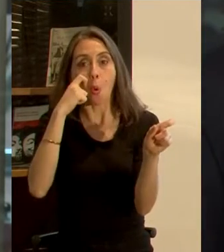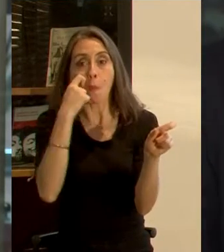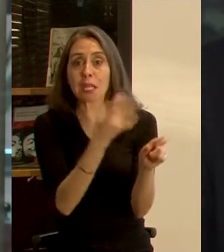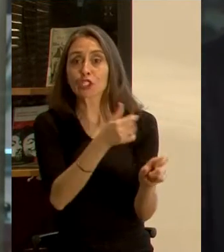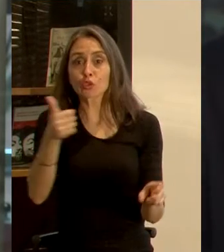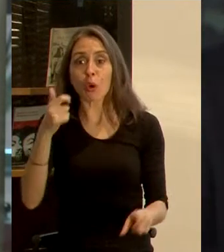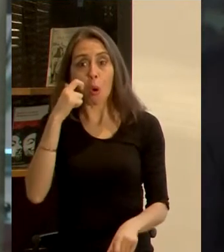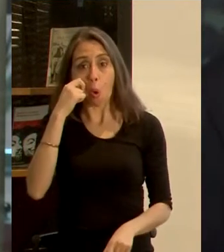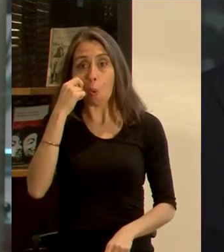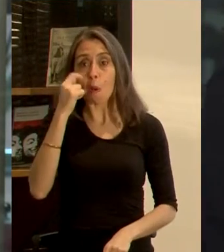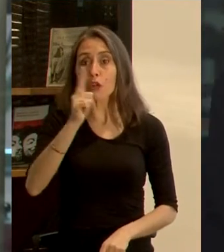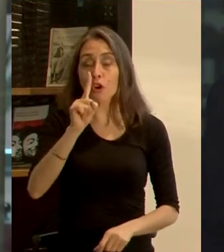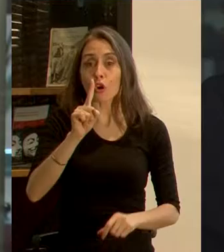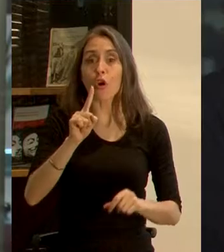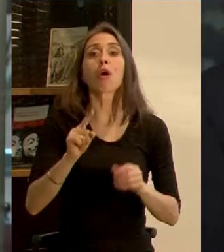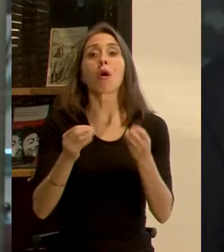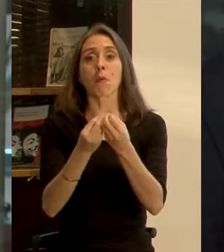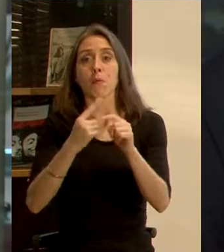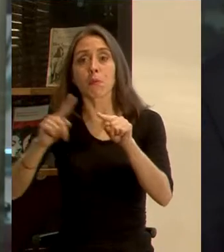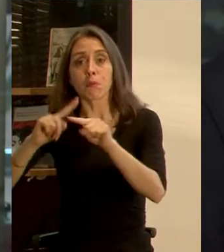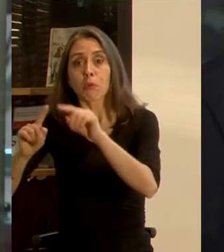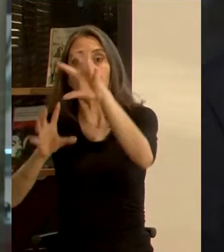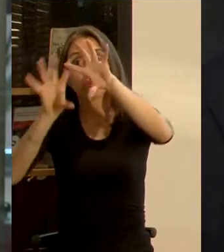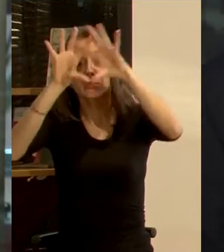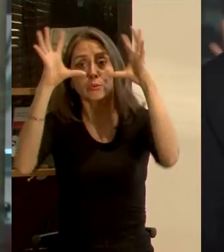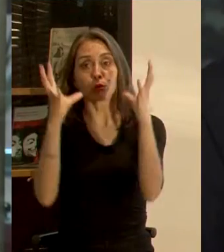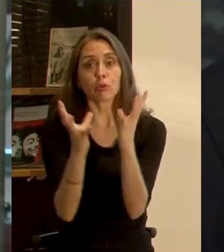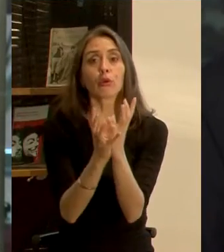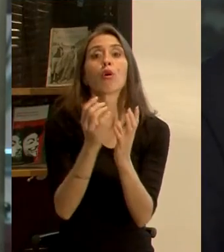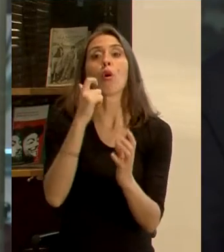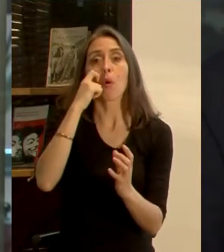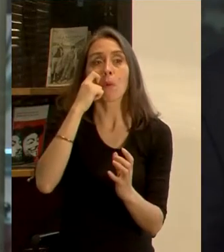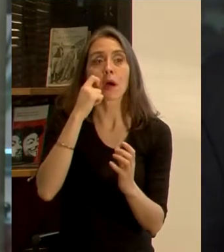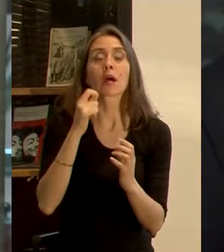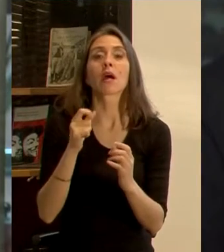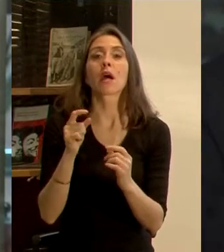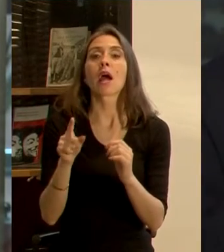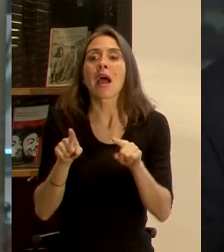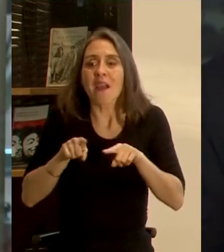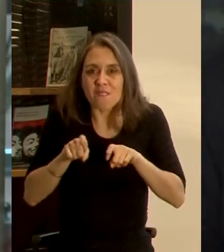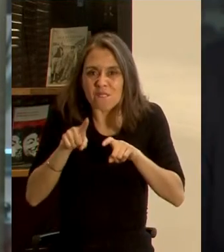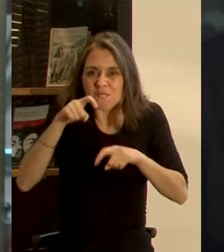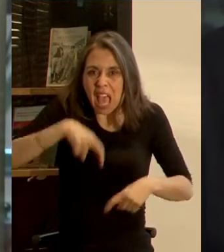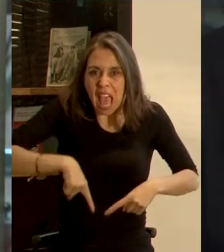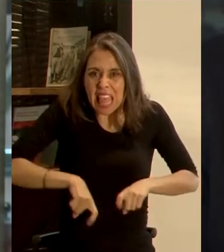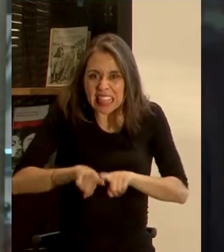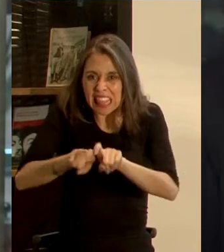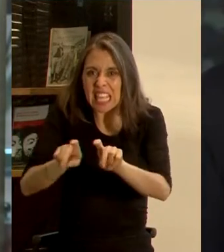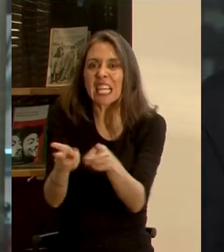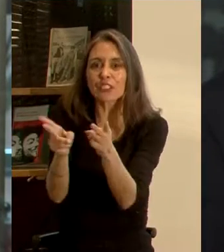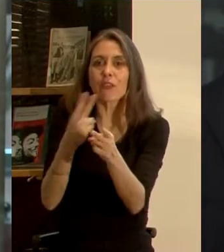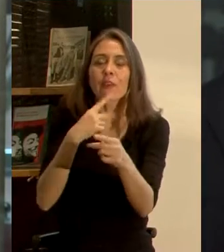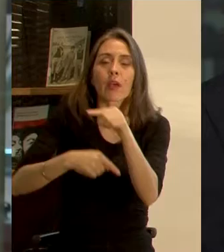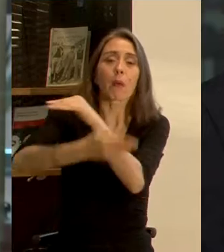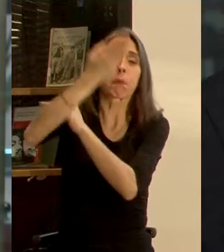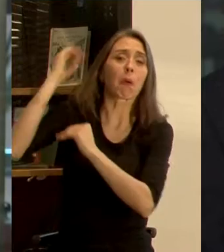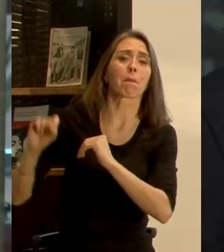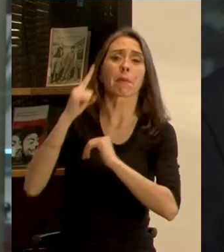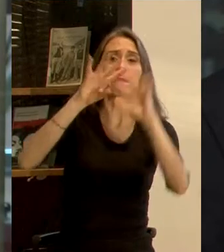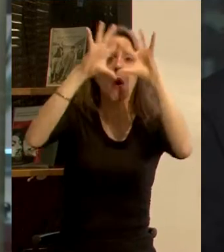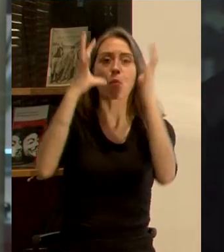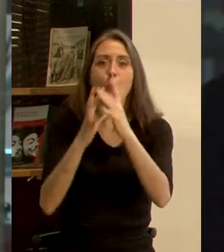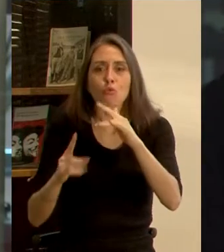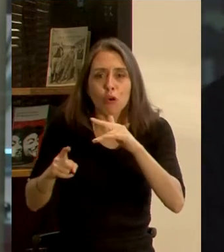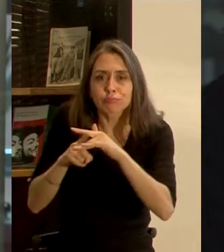humana, sino de una parte importante de la humanidad. Seguramente van a poder sobrevivir las bacterias que son nuestros ancestros, que son los que nos